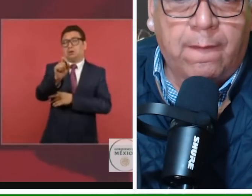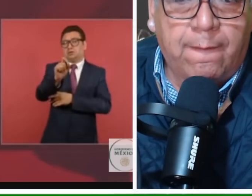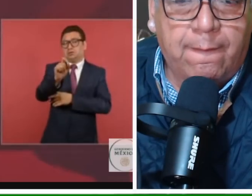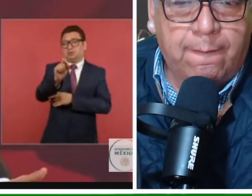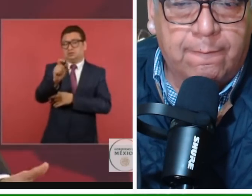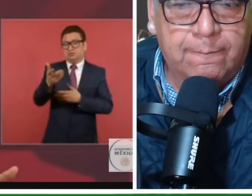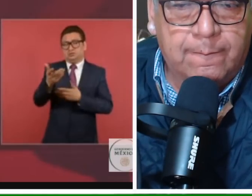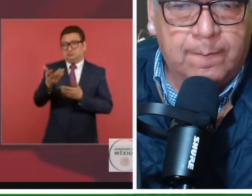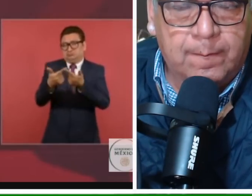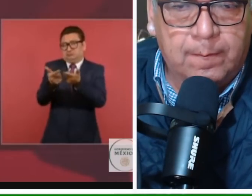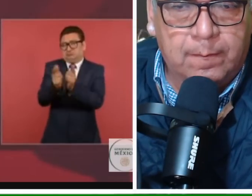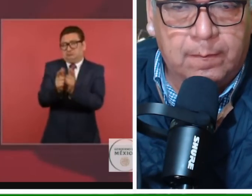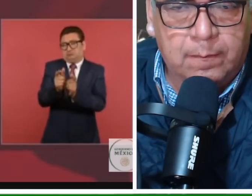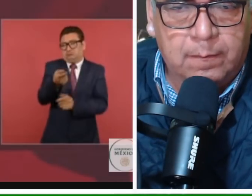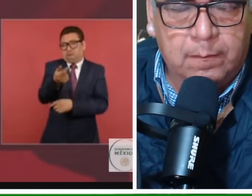cuando mucho.